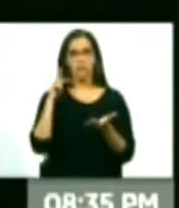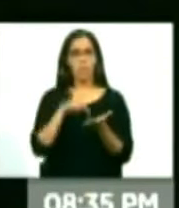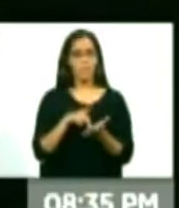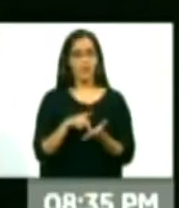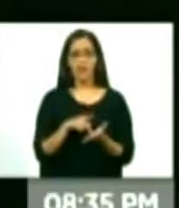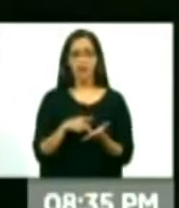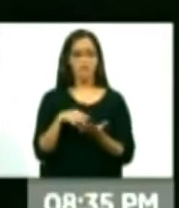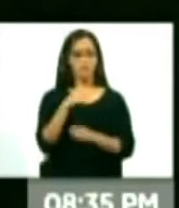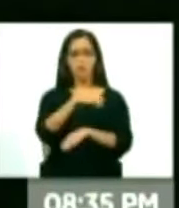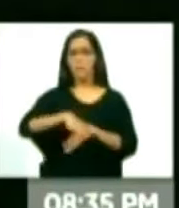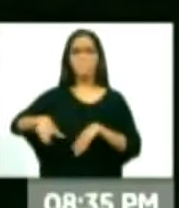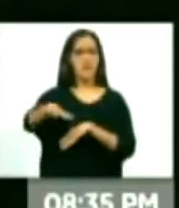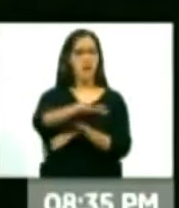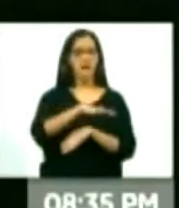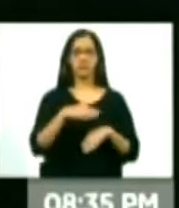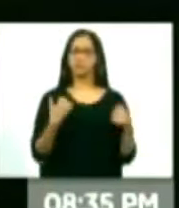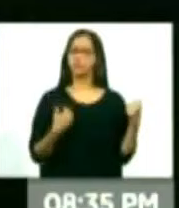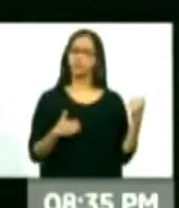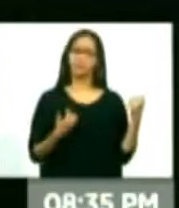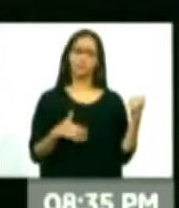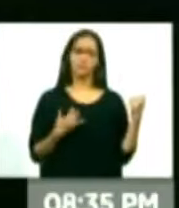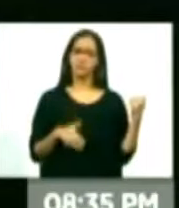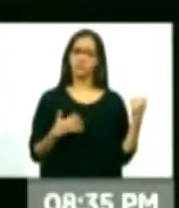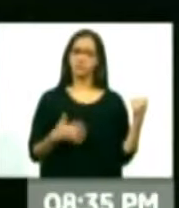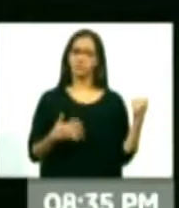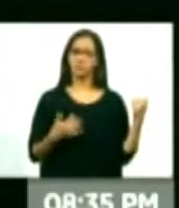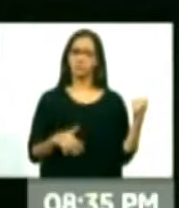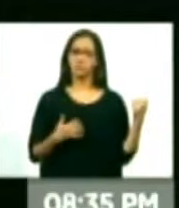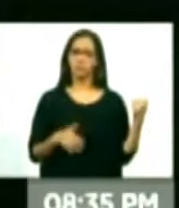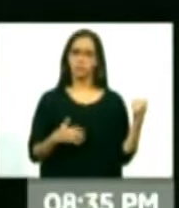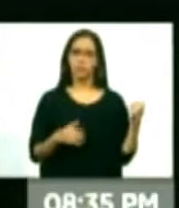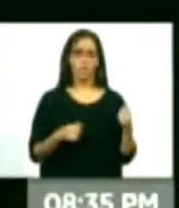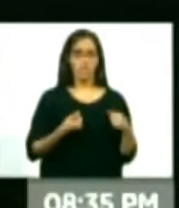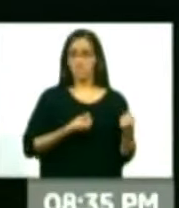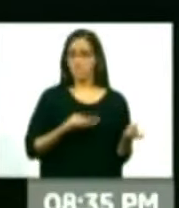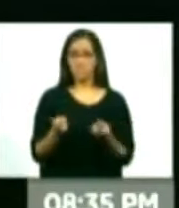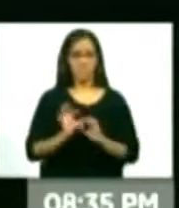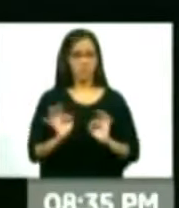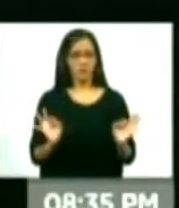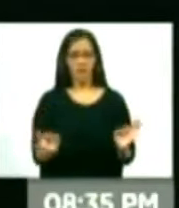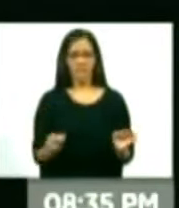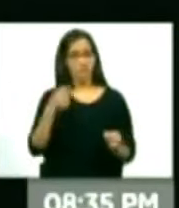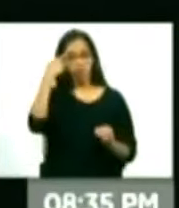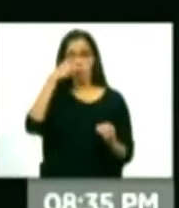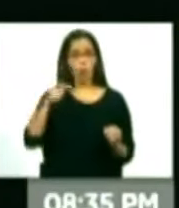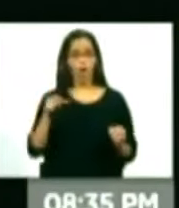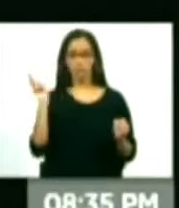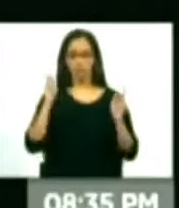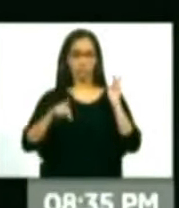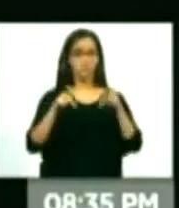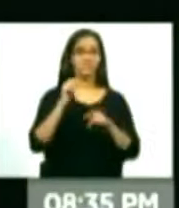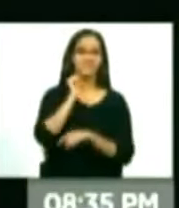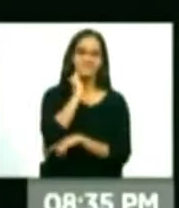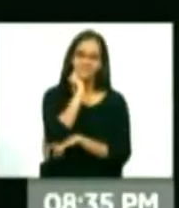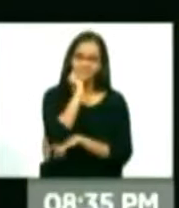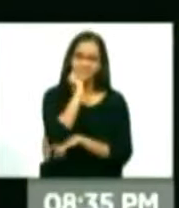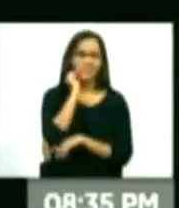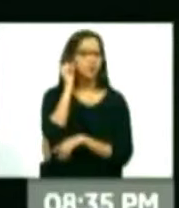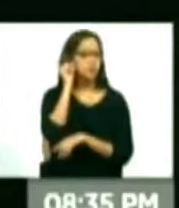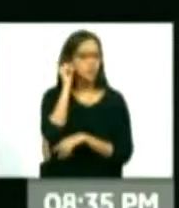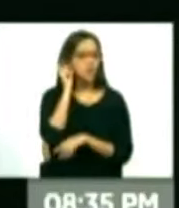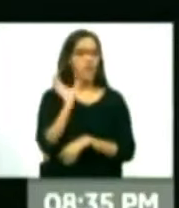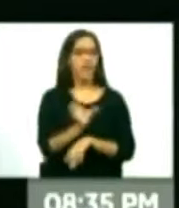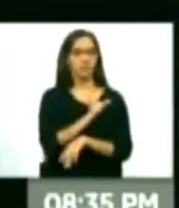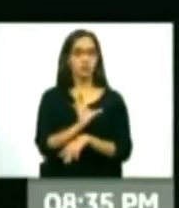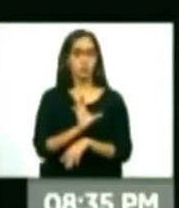esquina, en una plaza, a cantar con su guitarra, sin invitación para nadie. El pueblo, pues, llegaba al pueblo a escuchar las canciones de Silvio.